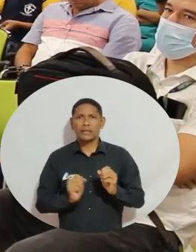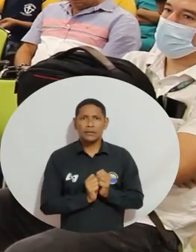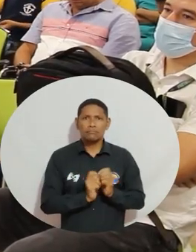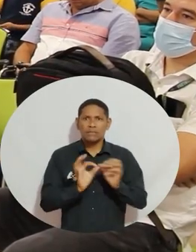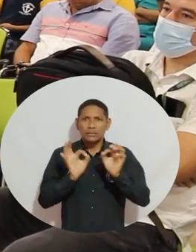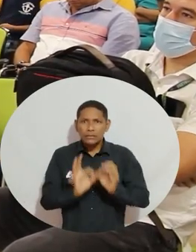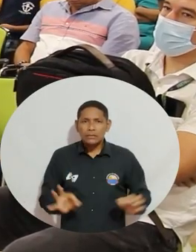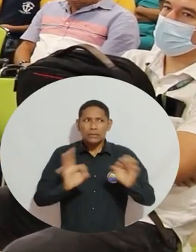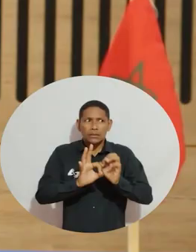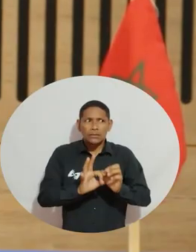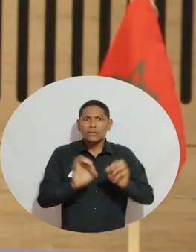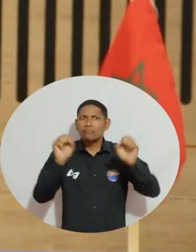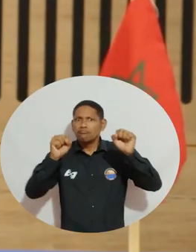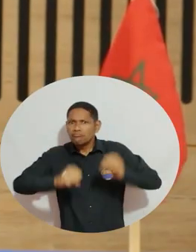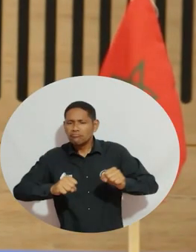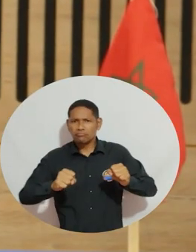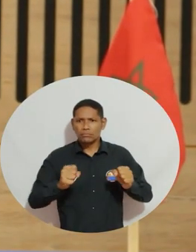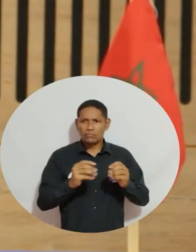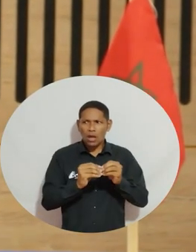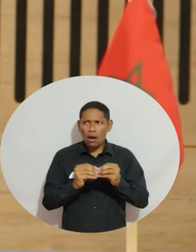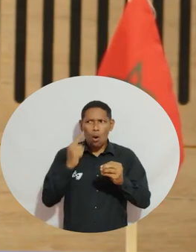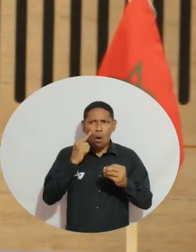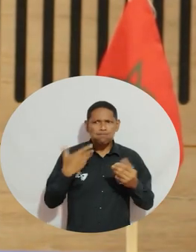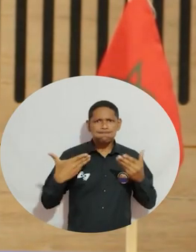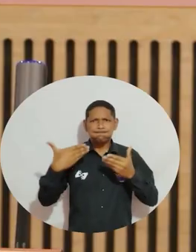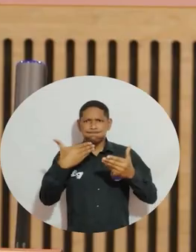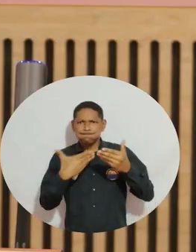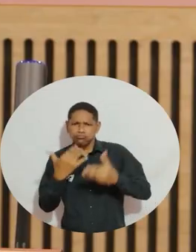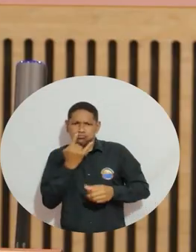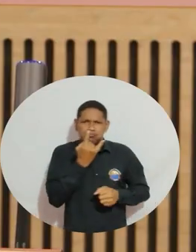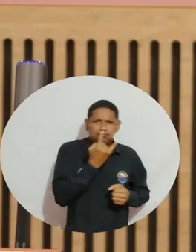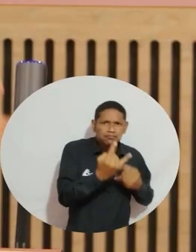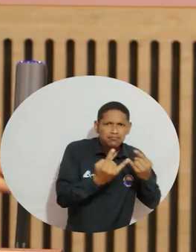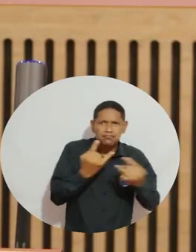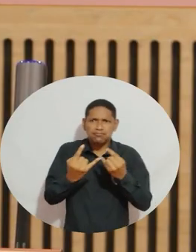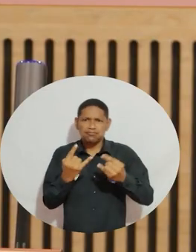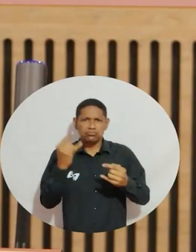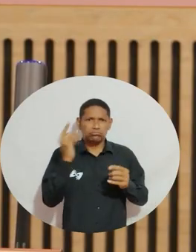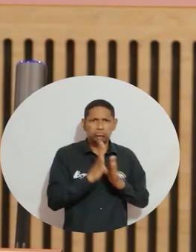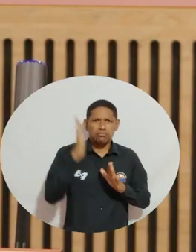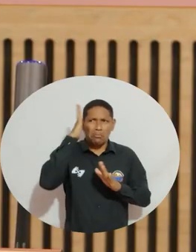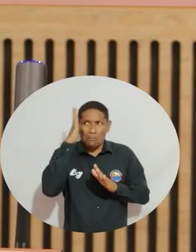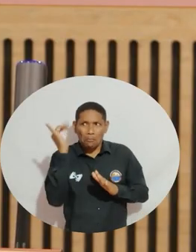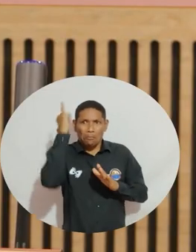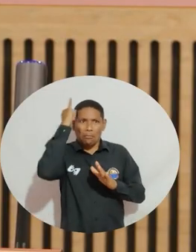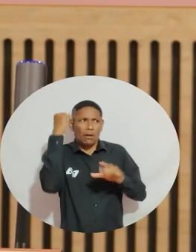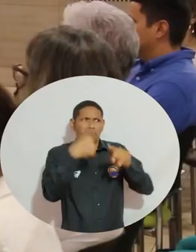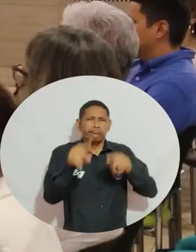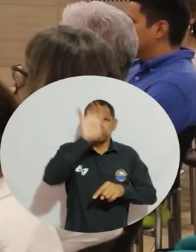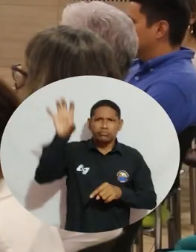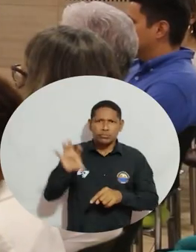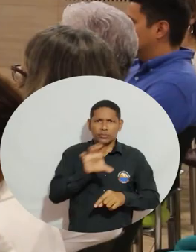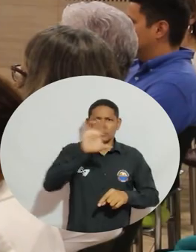Y esa posibilidad es gracias al interés académico desinteresado económicamente de venir a acompañarnos de muchos